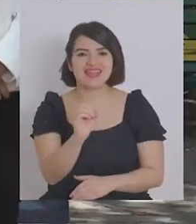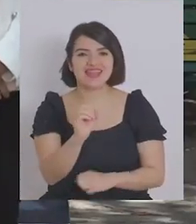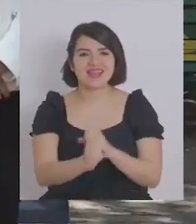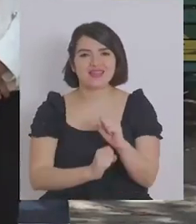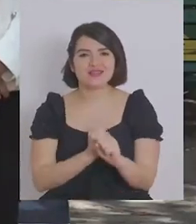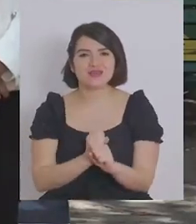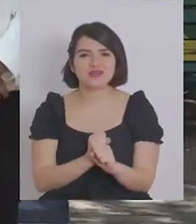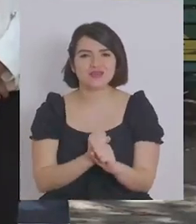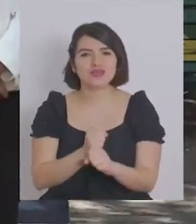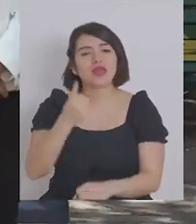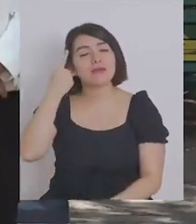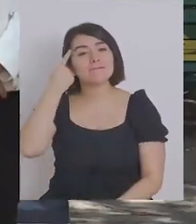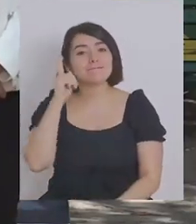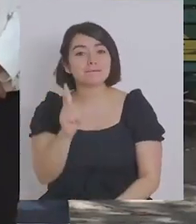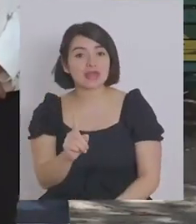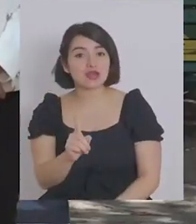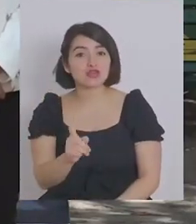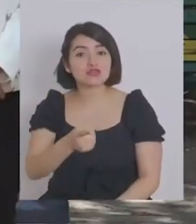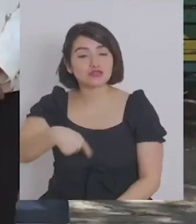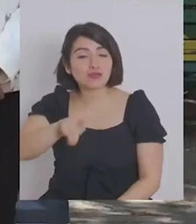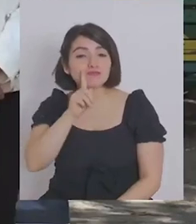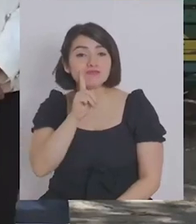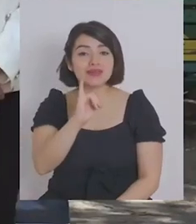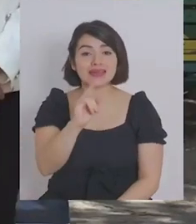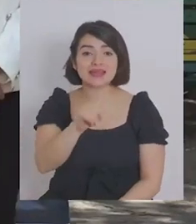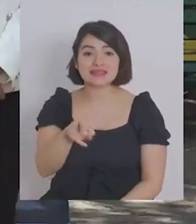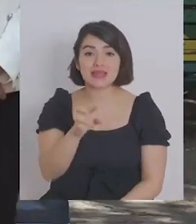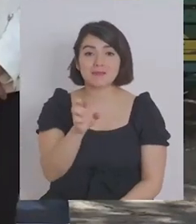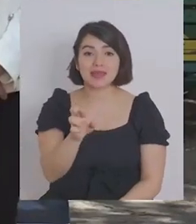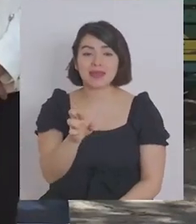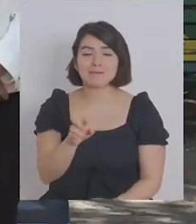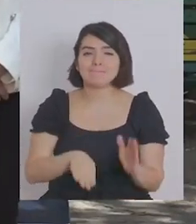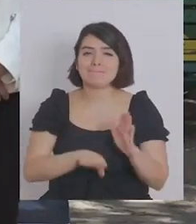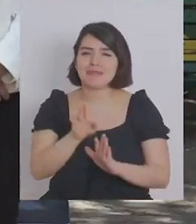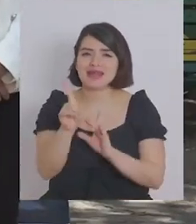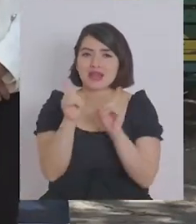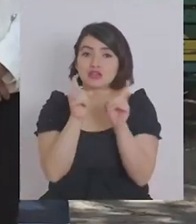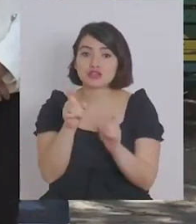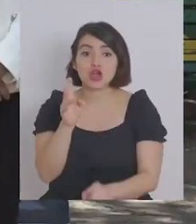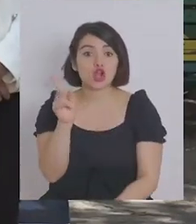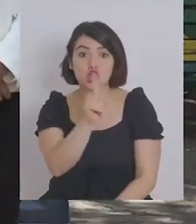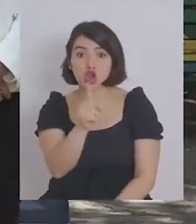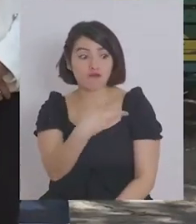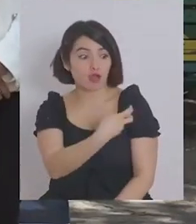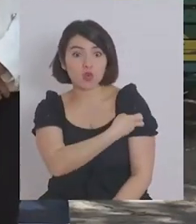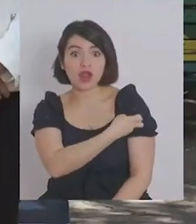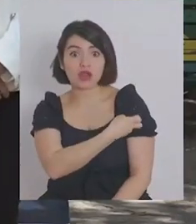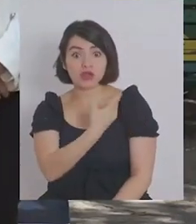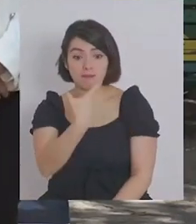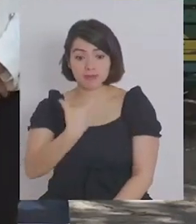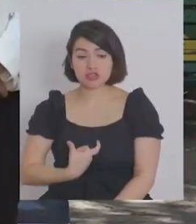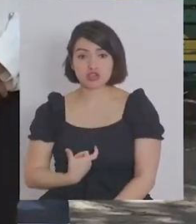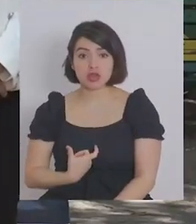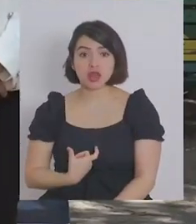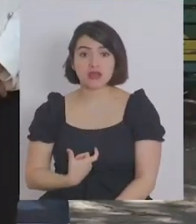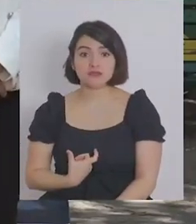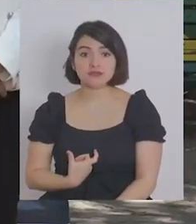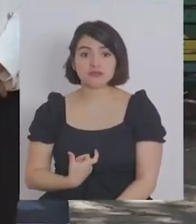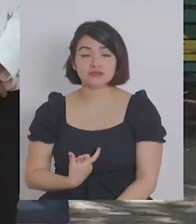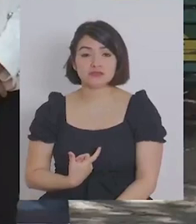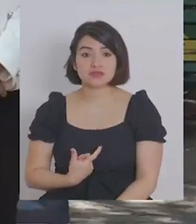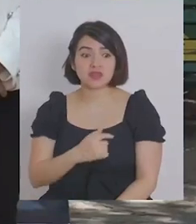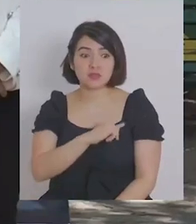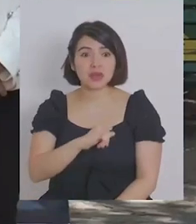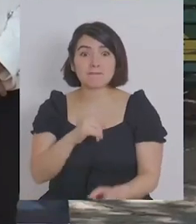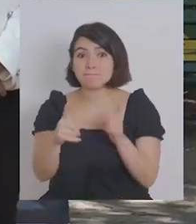si lo llevamos en el criterio que tenemos con un tú solo pública es mucho más riesgoso no vacunar a una persona y que sufra el riesgo de